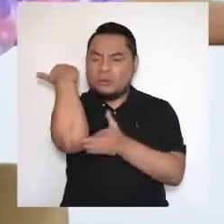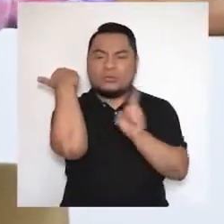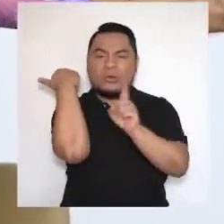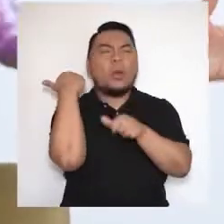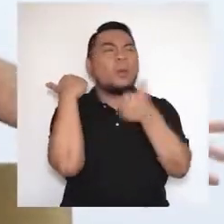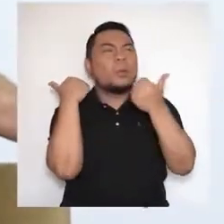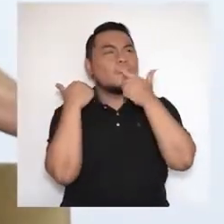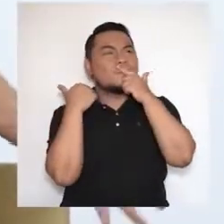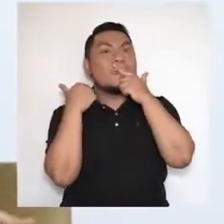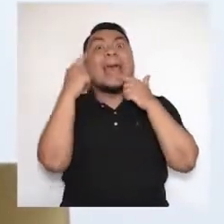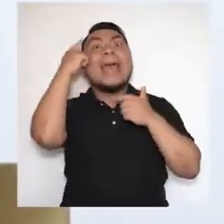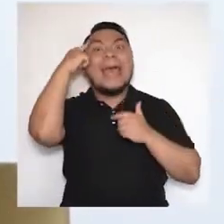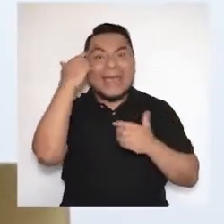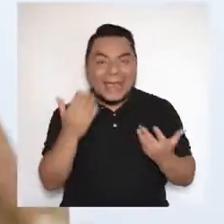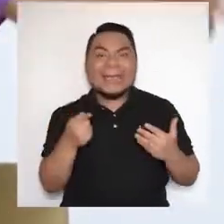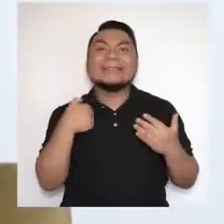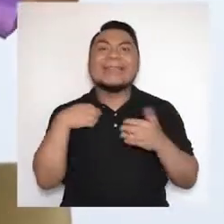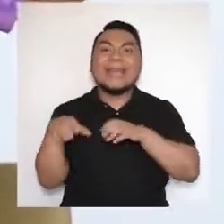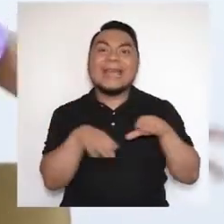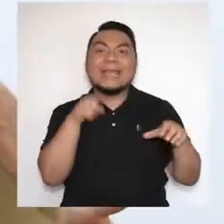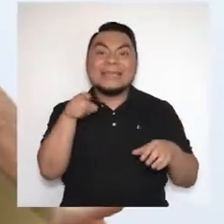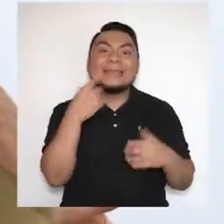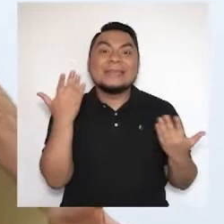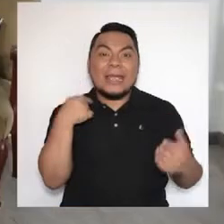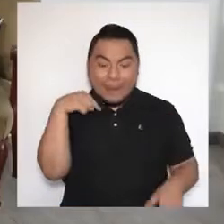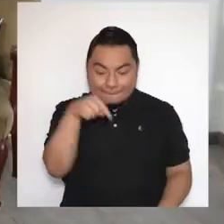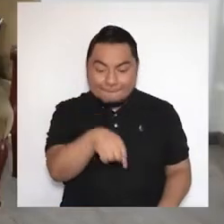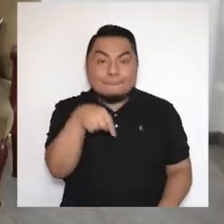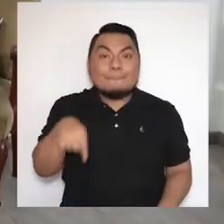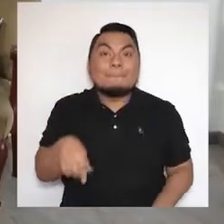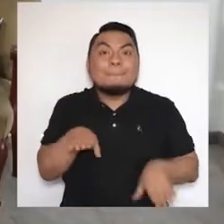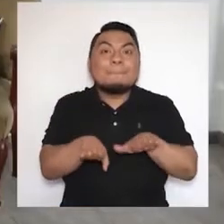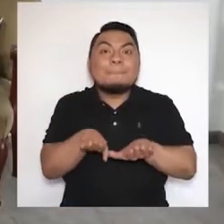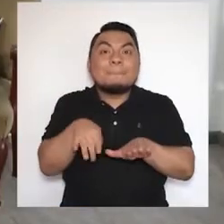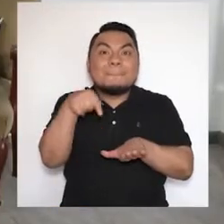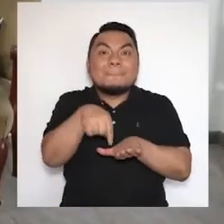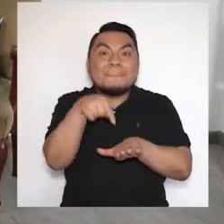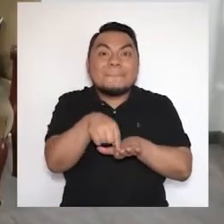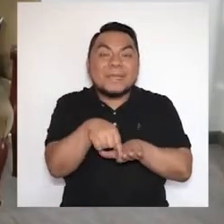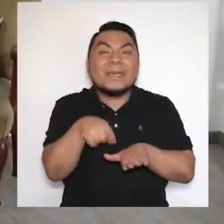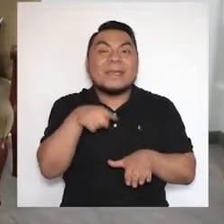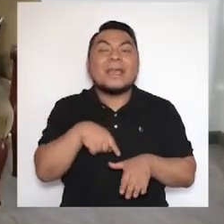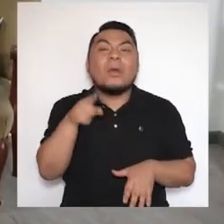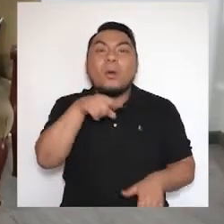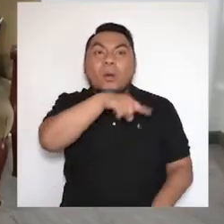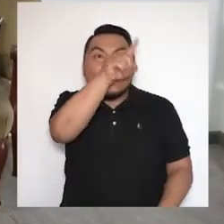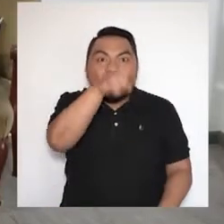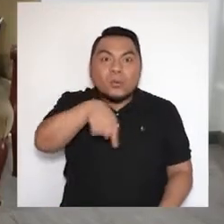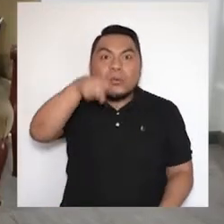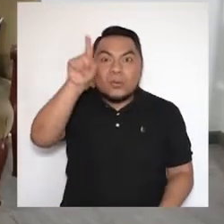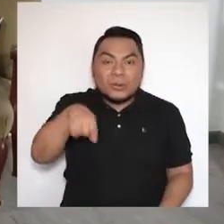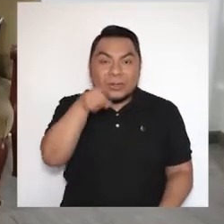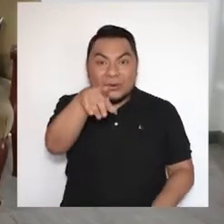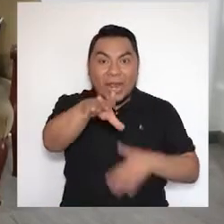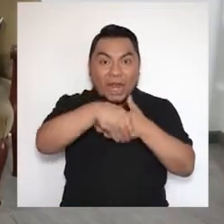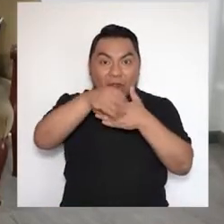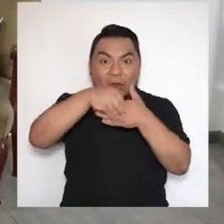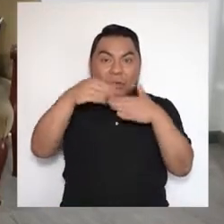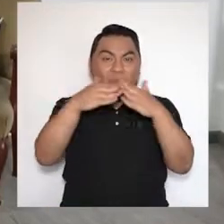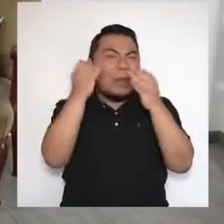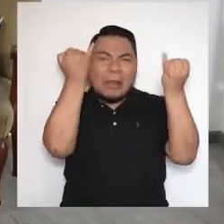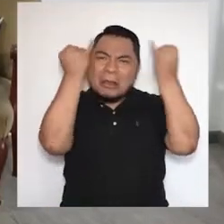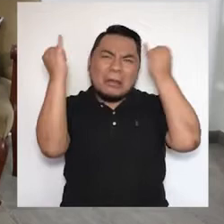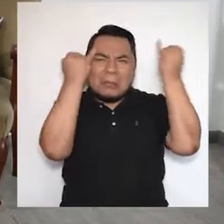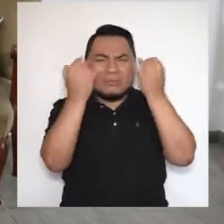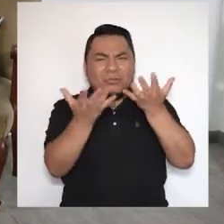qué? ¡Ya sé! Voy a hacerlo con la punta del pie. Y vamos a hacer curvas. Háganlo ustedes en casa, como puedan